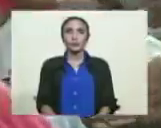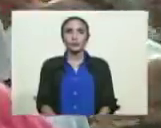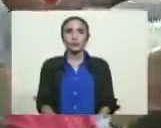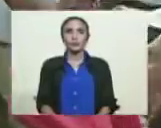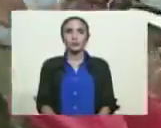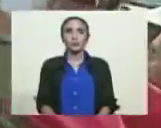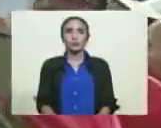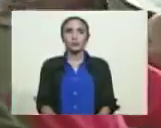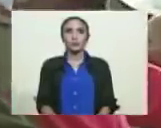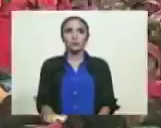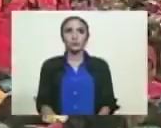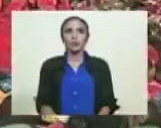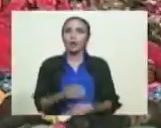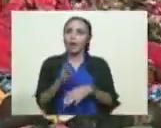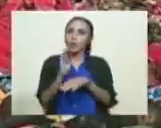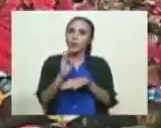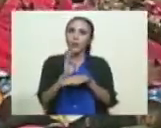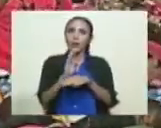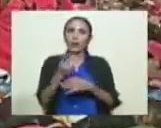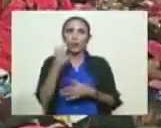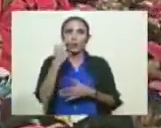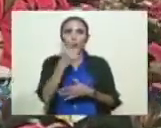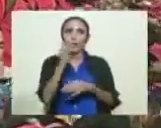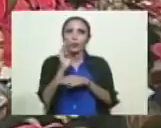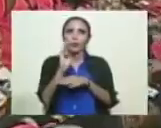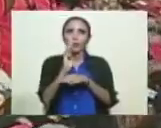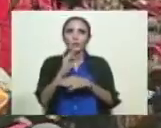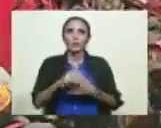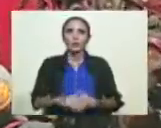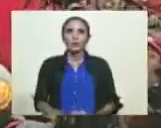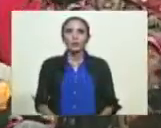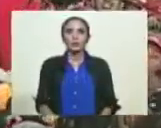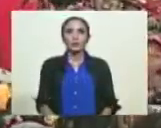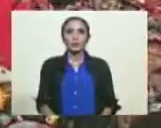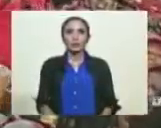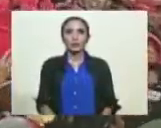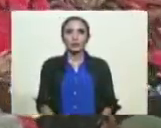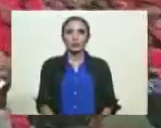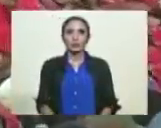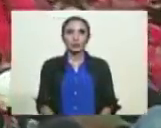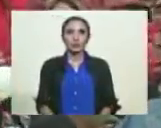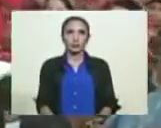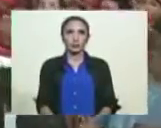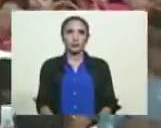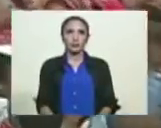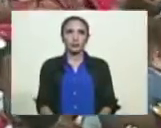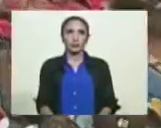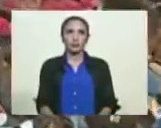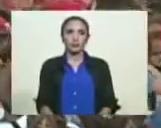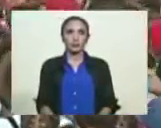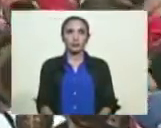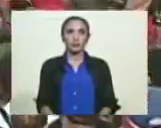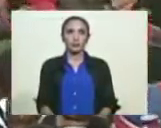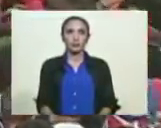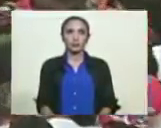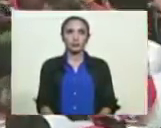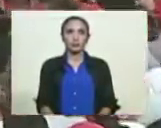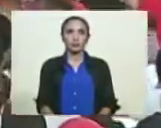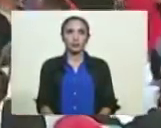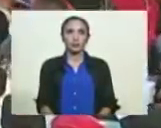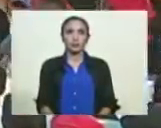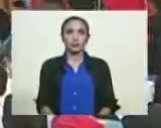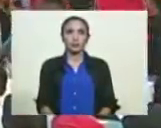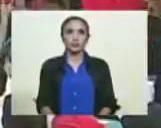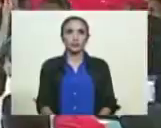por favor. Por favor, les dije con cuidado. Dios santo, el equipo, por favor, de apoyo. ¿Dónde está el equipo de